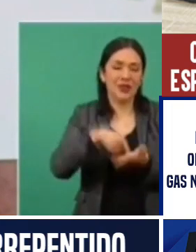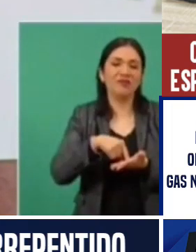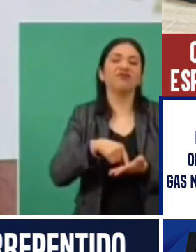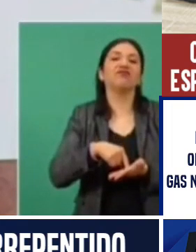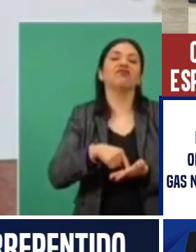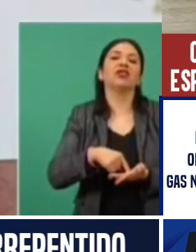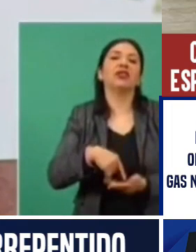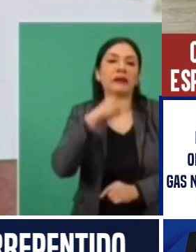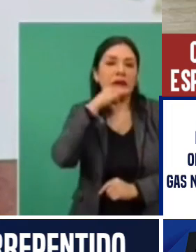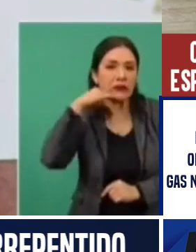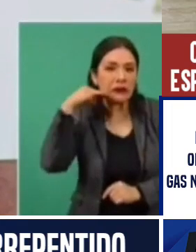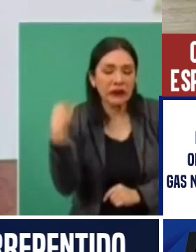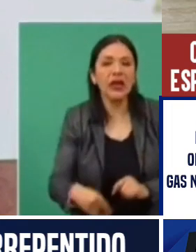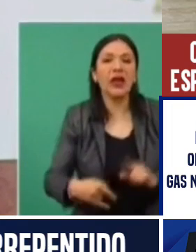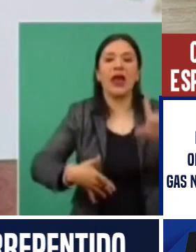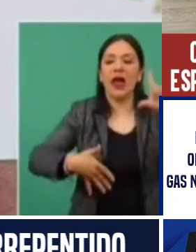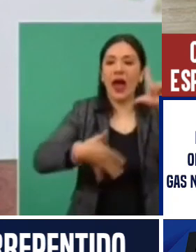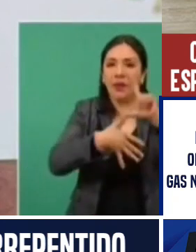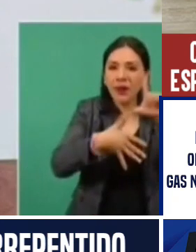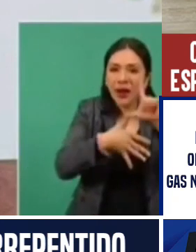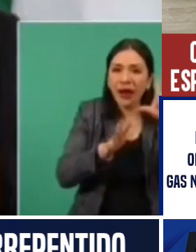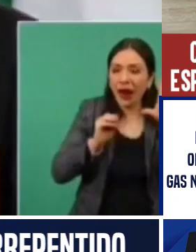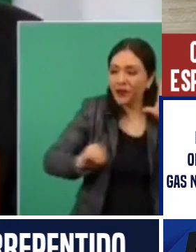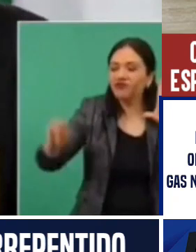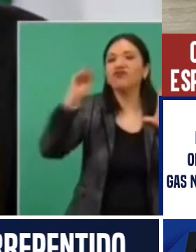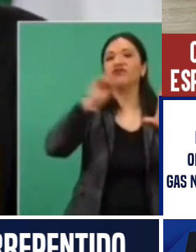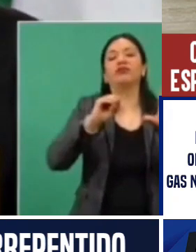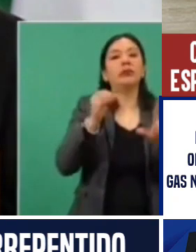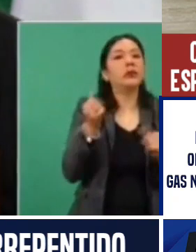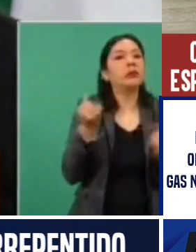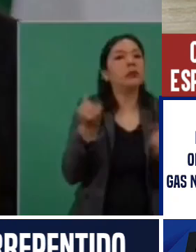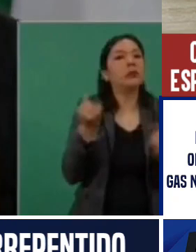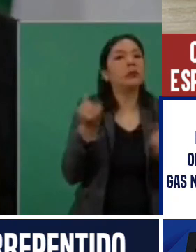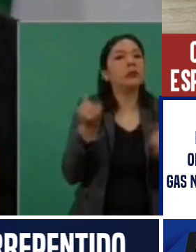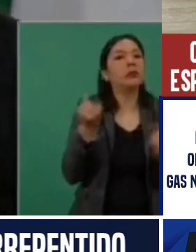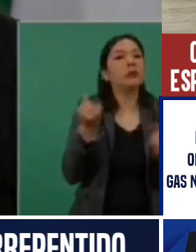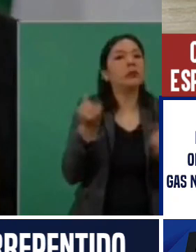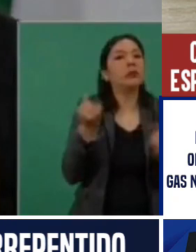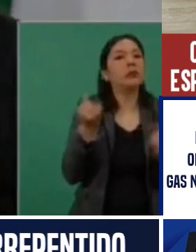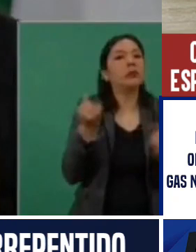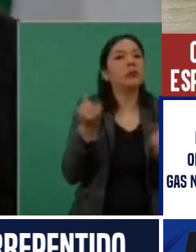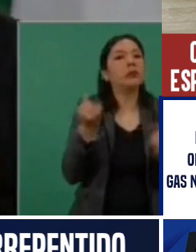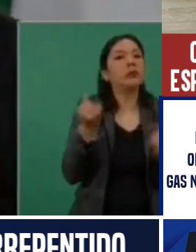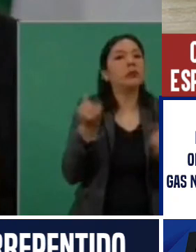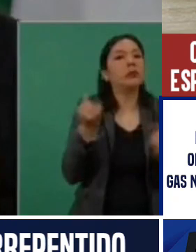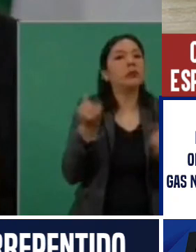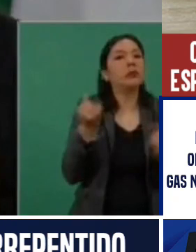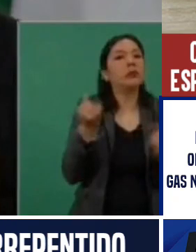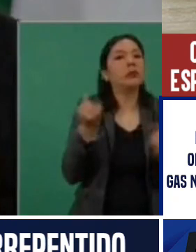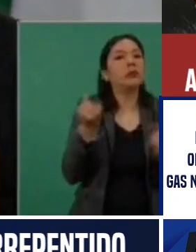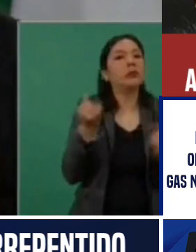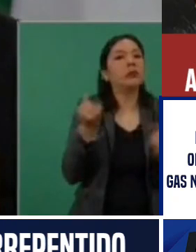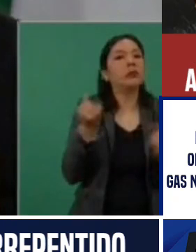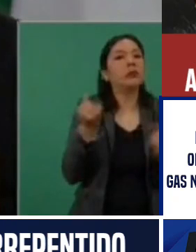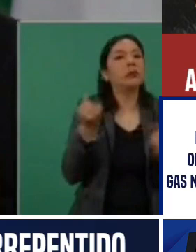Chile, en América Latina, el Caribe, en el mundo.